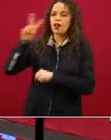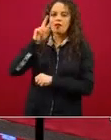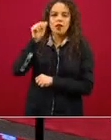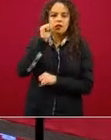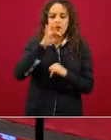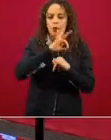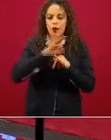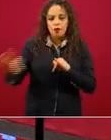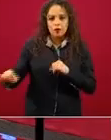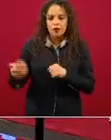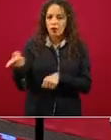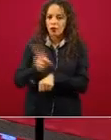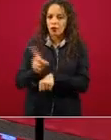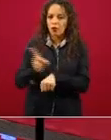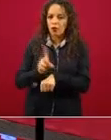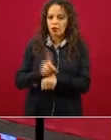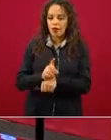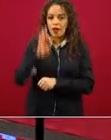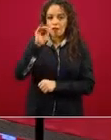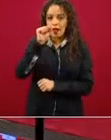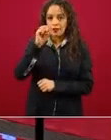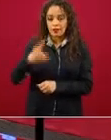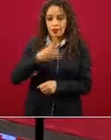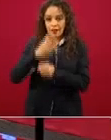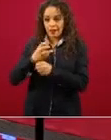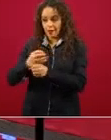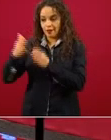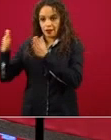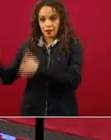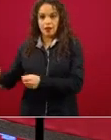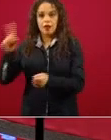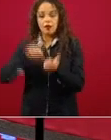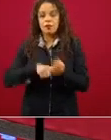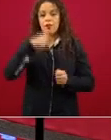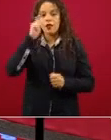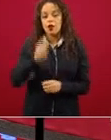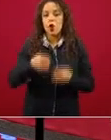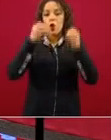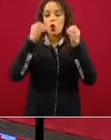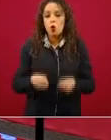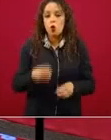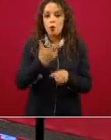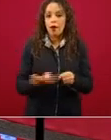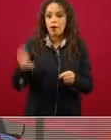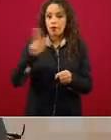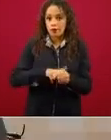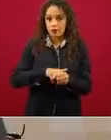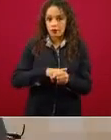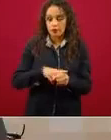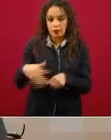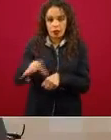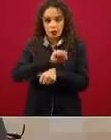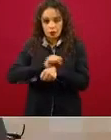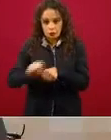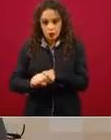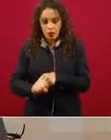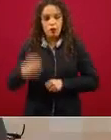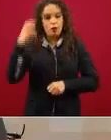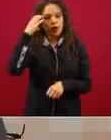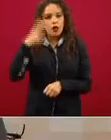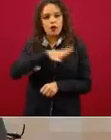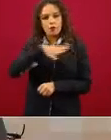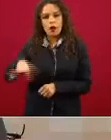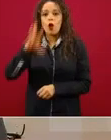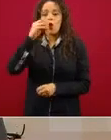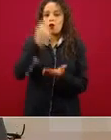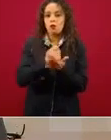empezó la fase 3 de ocupación hospitalaria y se toman tanto de terapia intensiva como de camas generales y hay